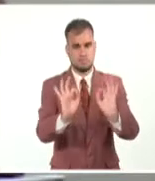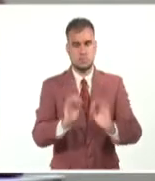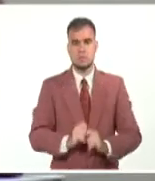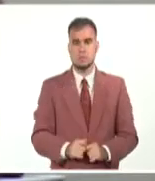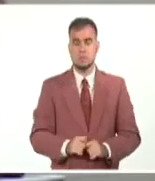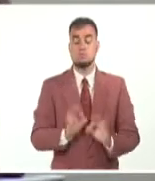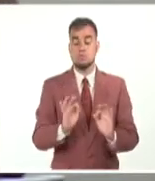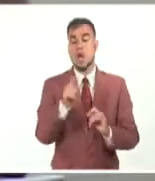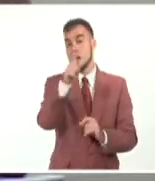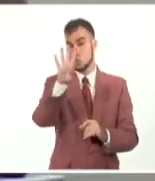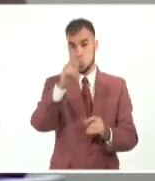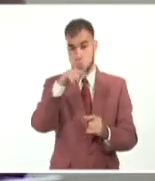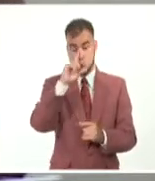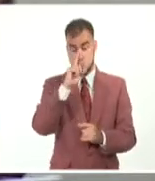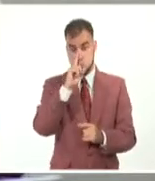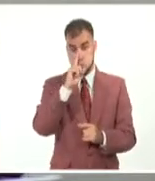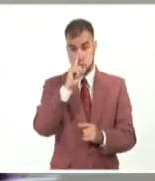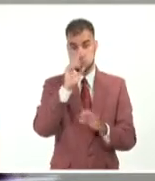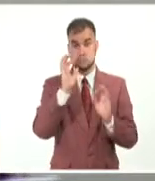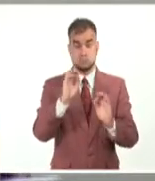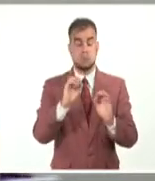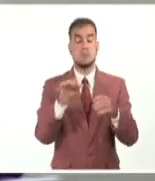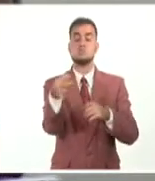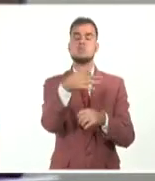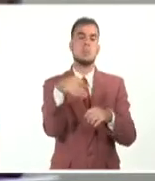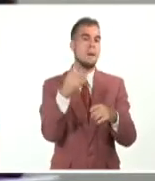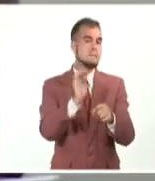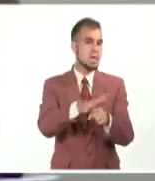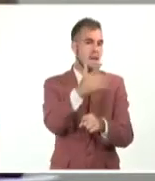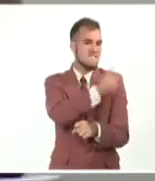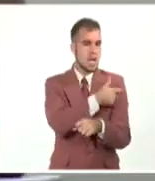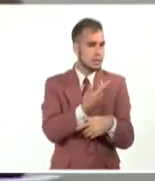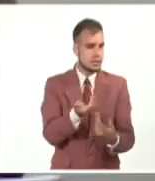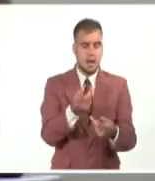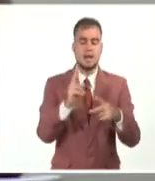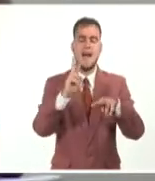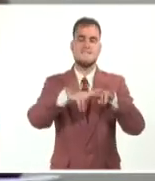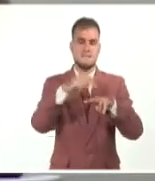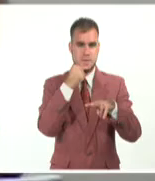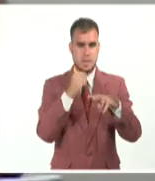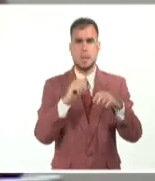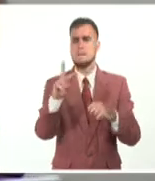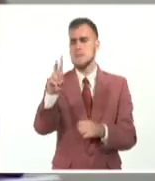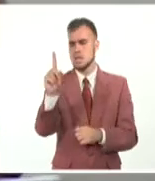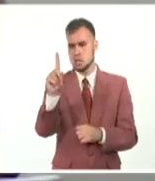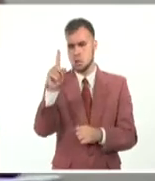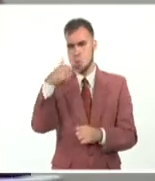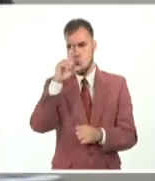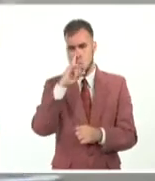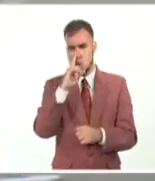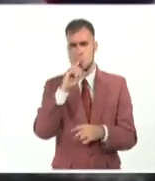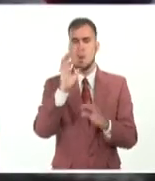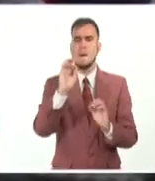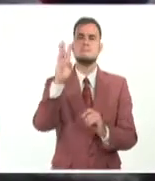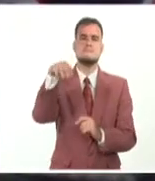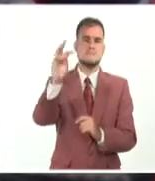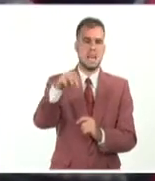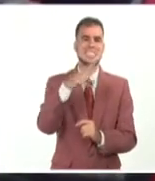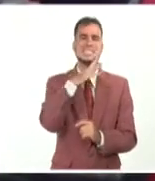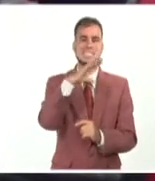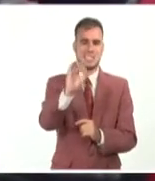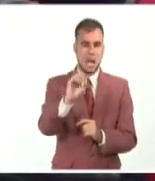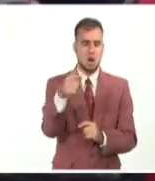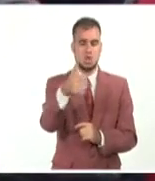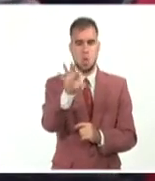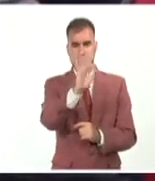está previsto, La Habana Vieja, el 21 de junio Centro Habana, Marianao, Cerro 10 de octubre y el 24